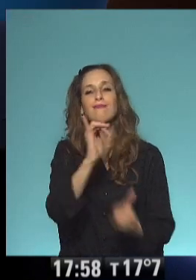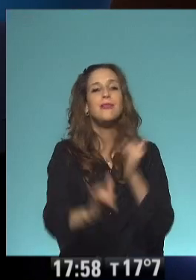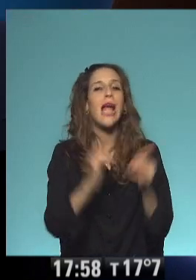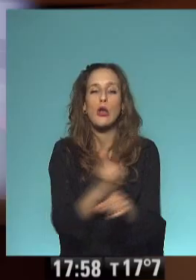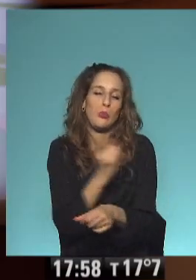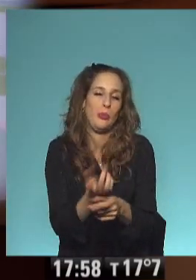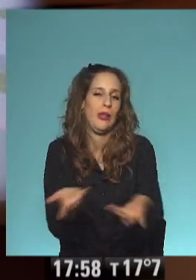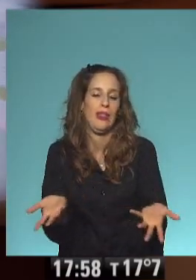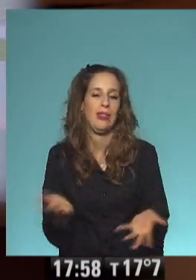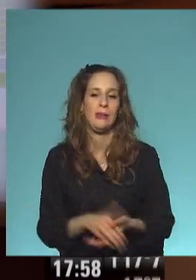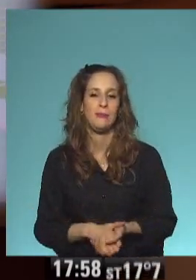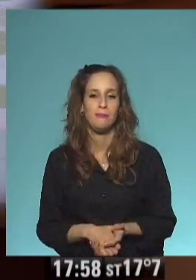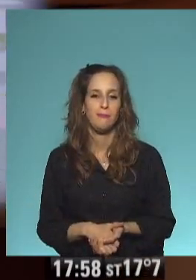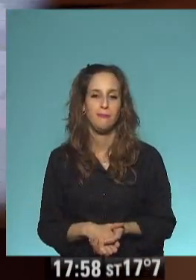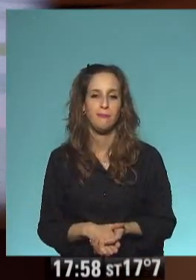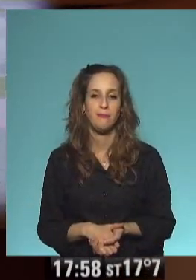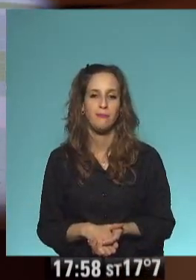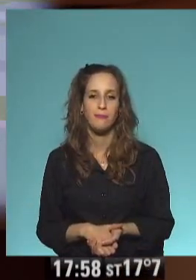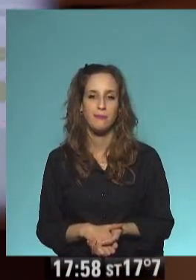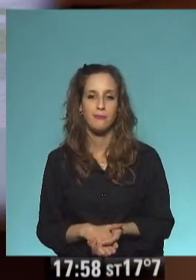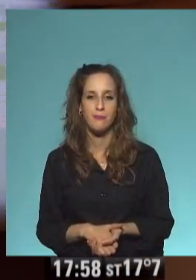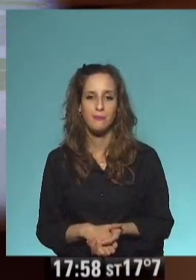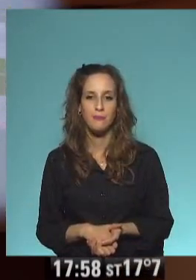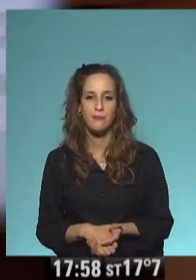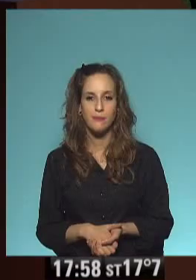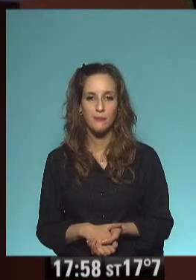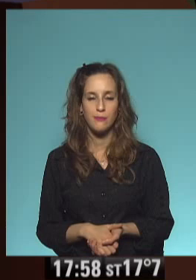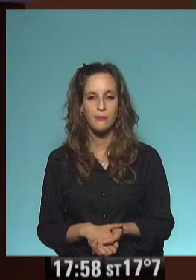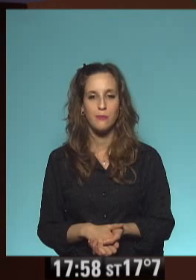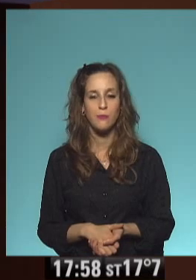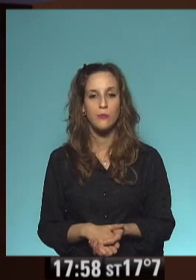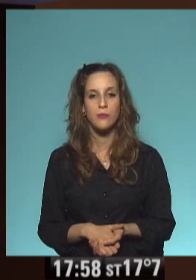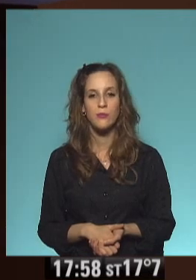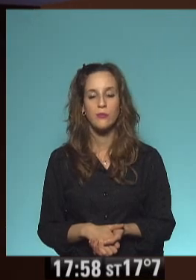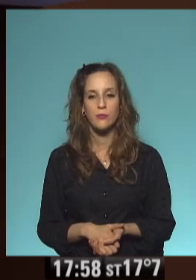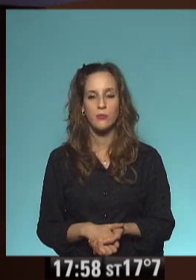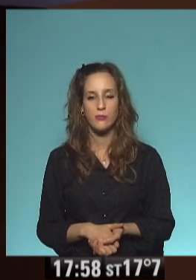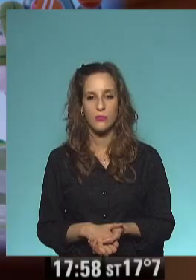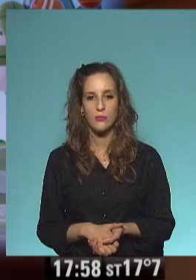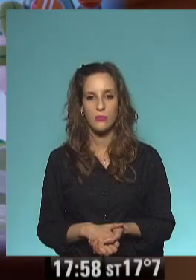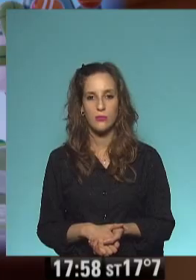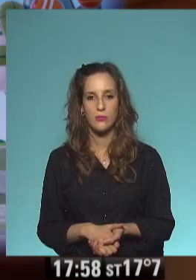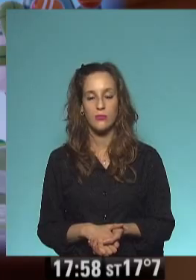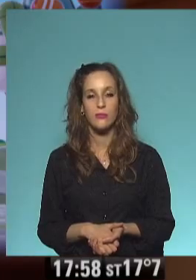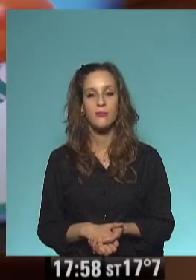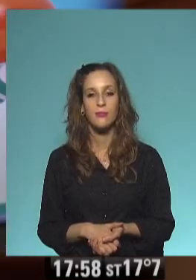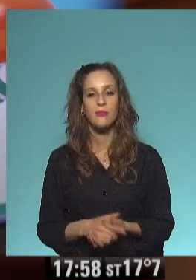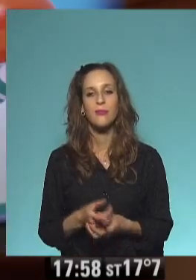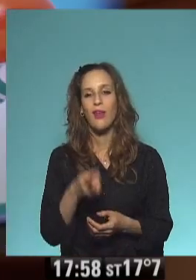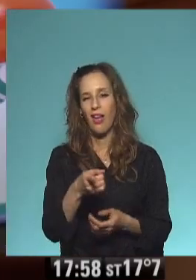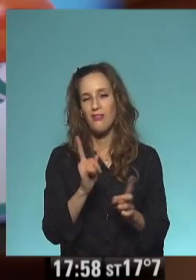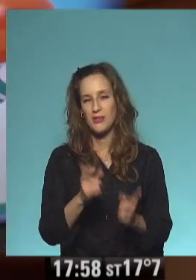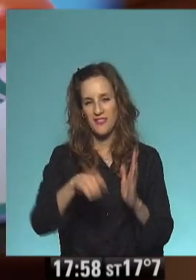¡Mira! ¡Wow! ¡Me encanta! Oye, ese sale. ¡Sí! ¡Está